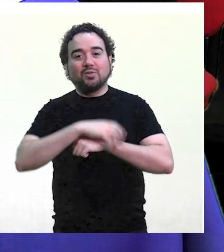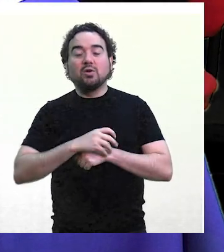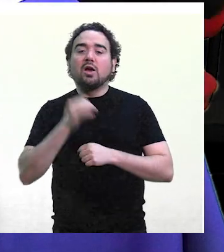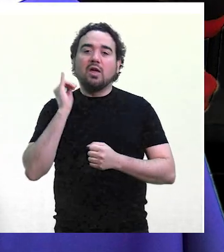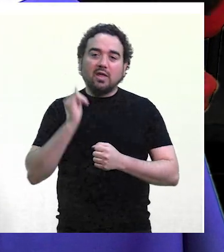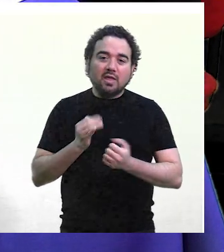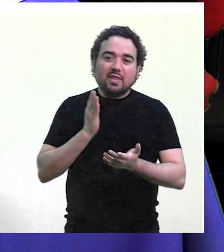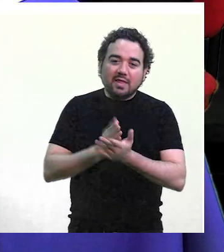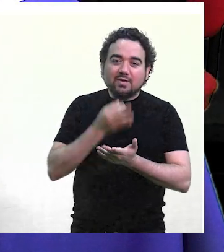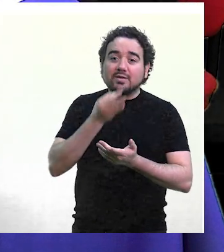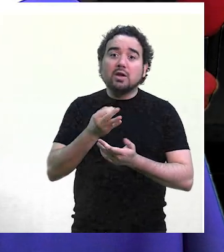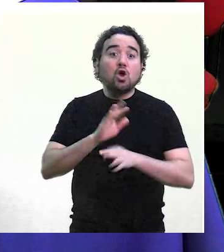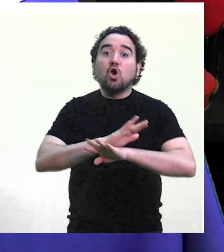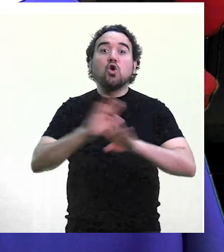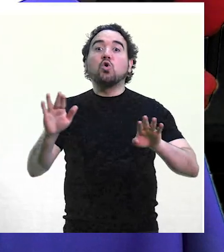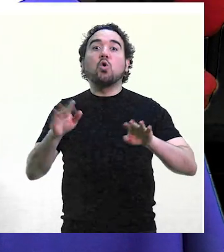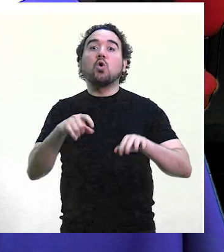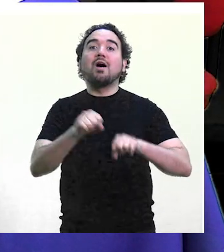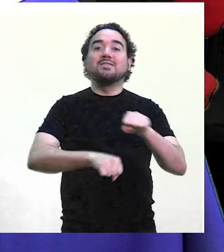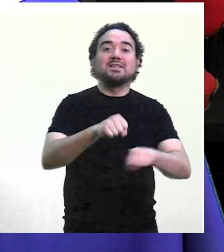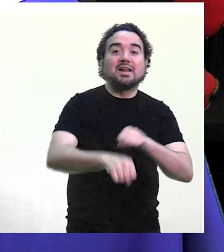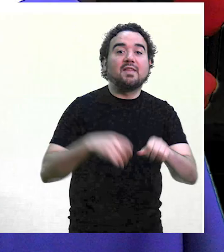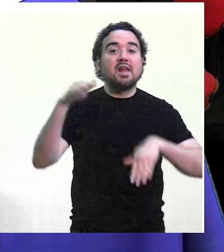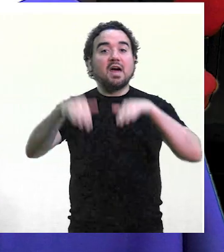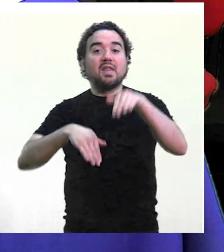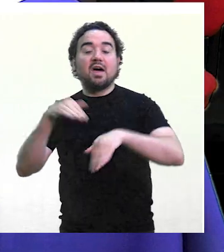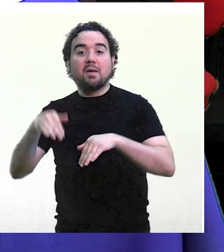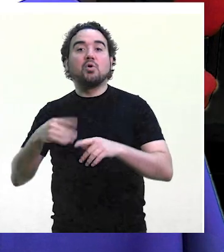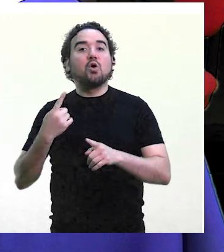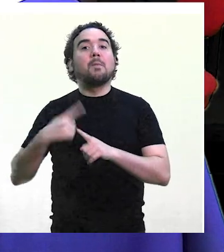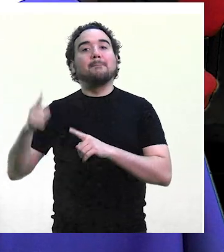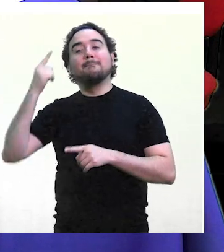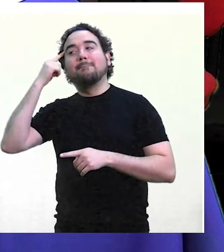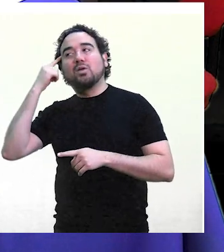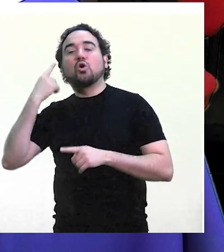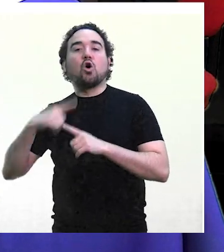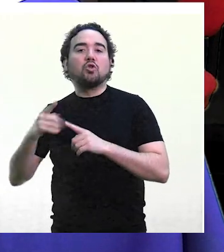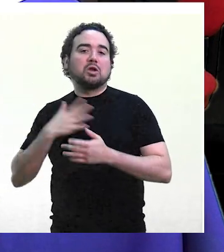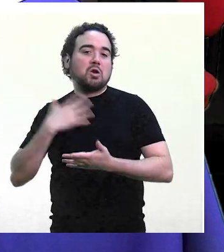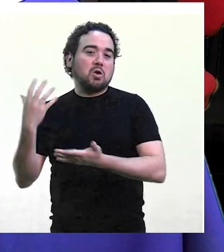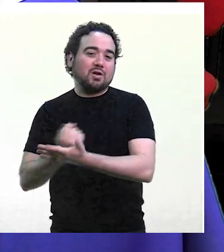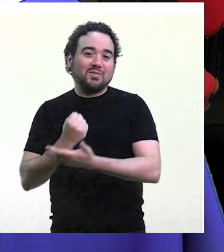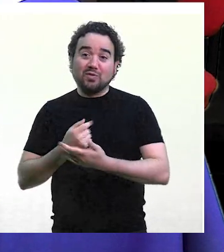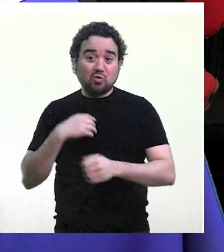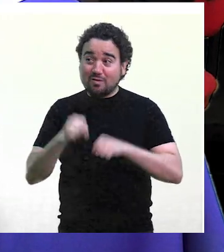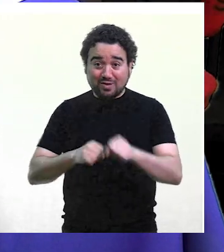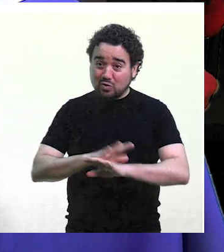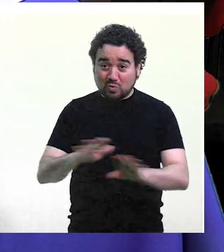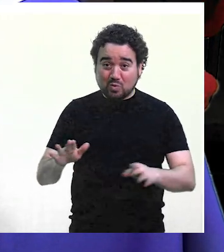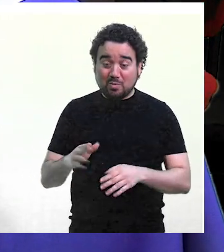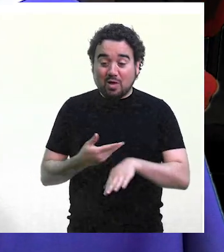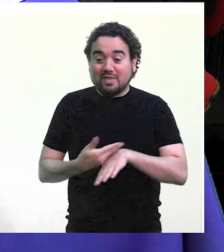Muy bonito. debo resaltar esto. Sí. Nunca aprendí a andar en bicicleta ni a nadar, pero es feliz cuando boxea. Sí, porque yo también soy Yo puedo Barbie enseñarte a nadar y boxeadora. a